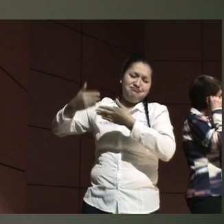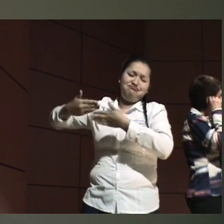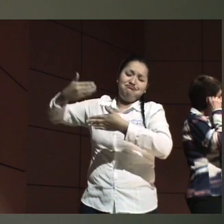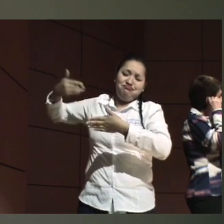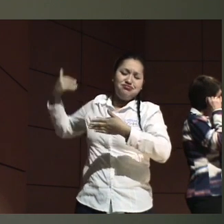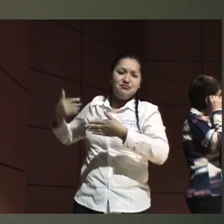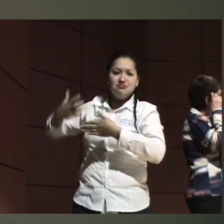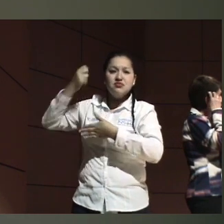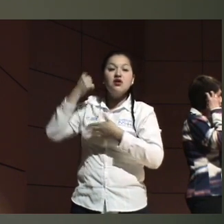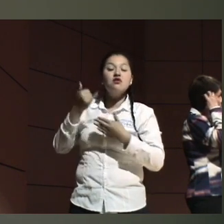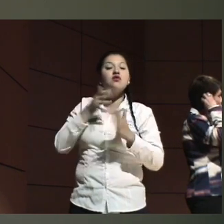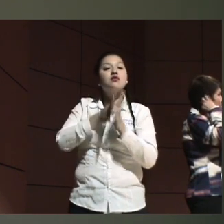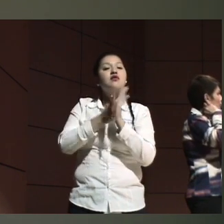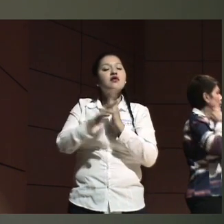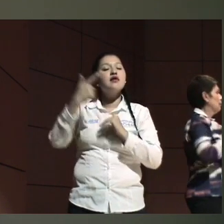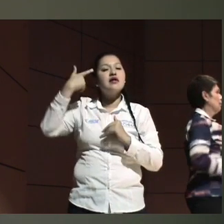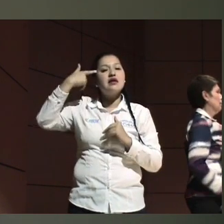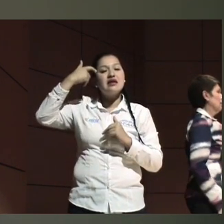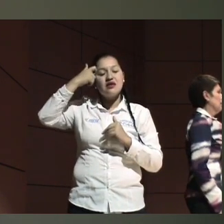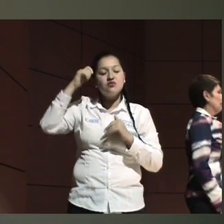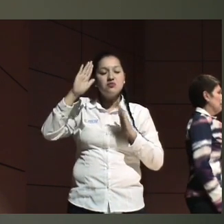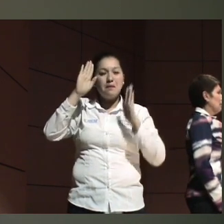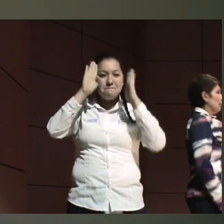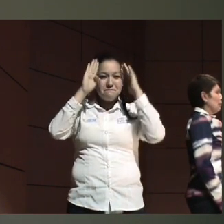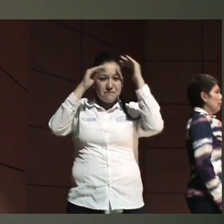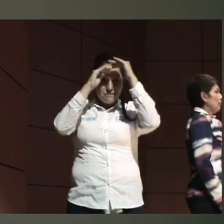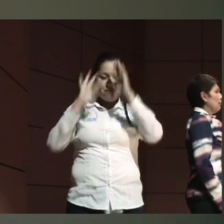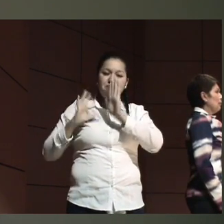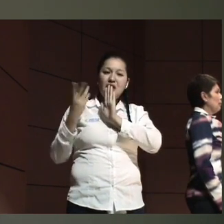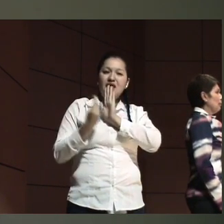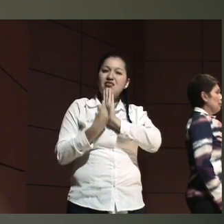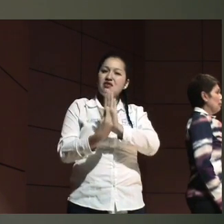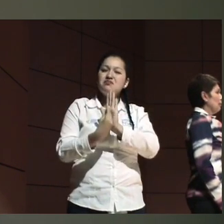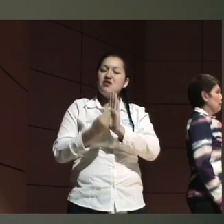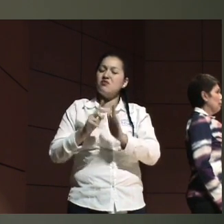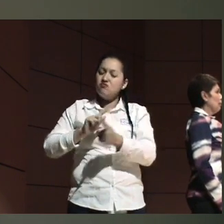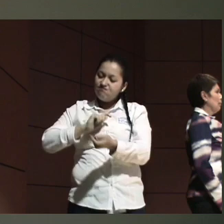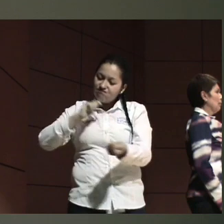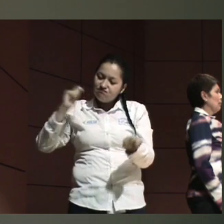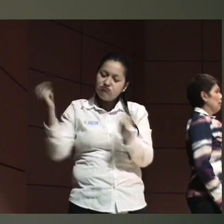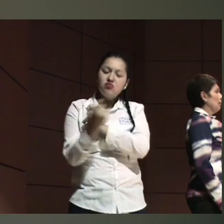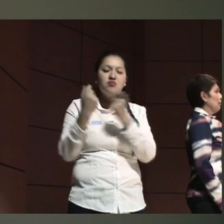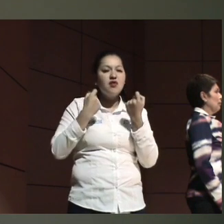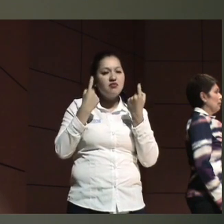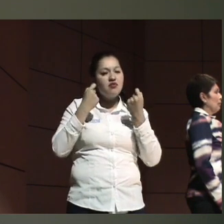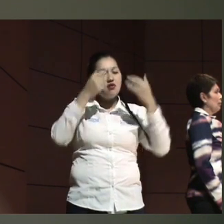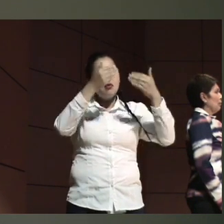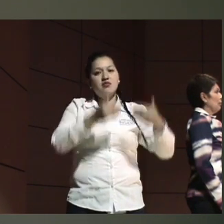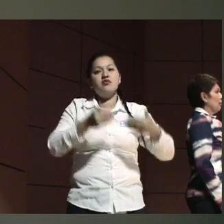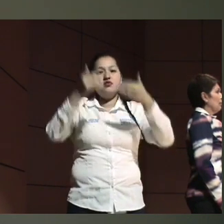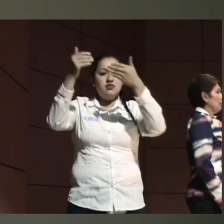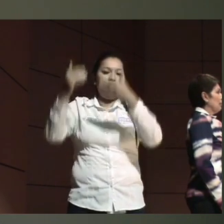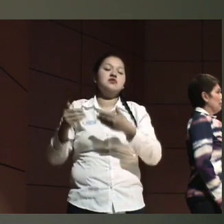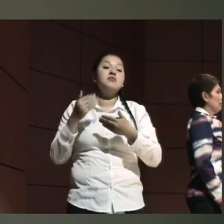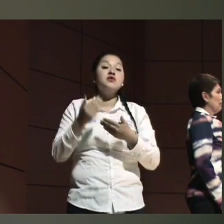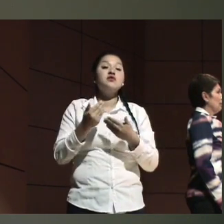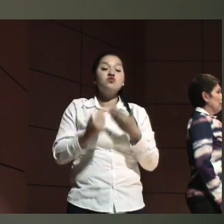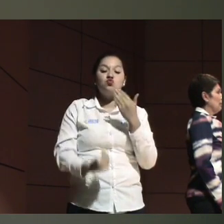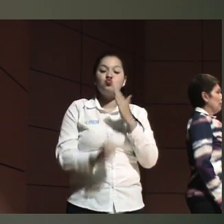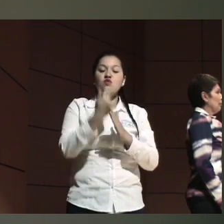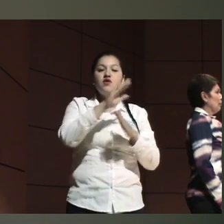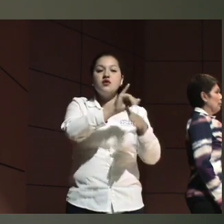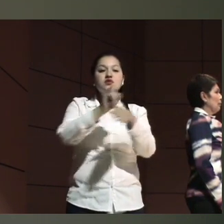de los retos que impone un cambio de paradigma frente a la comprensión de la discapacidad a instituciones públicas que se están reuniendo para